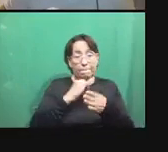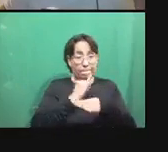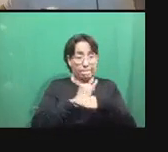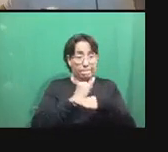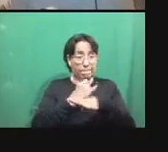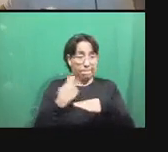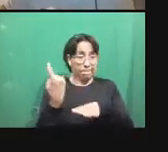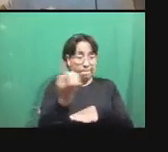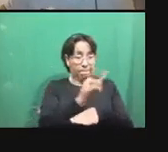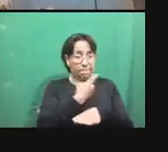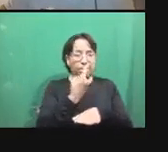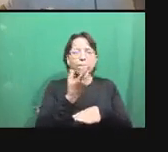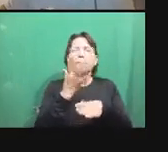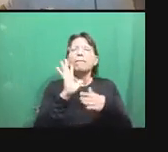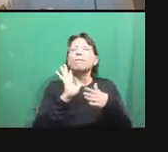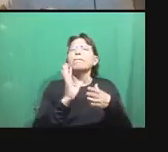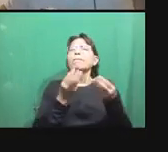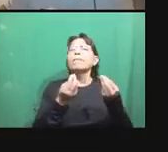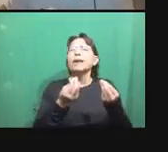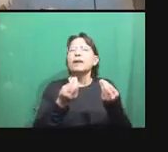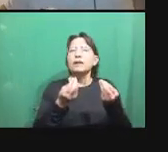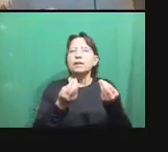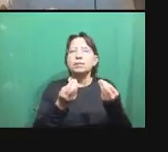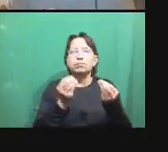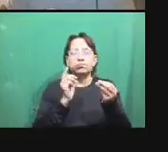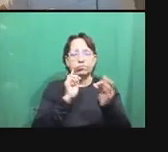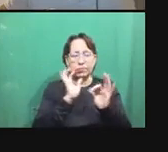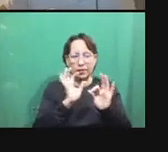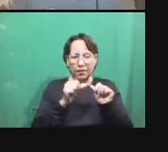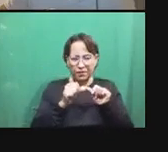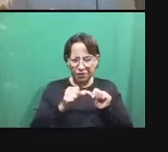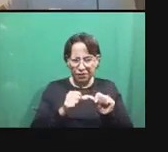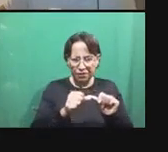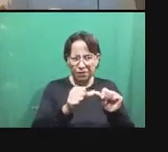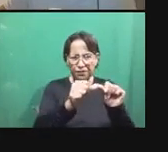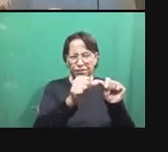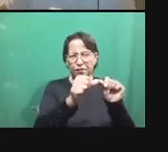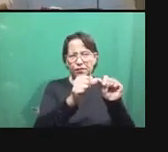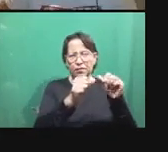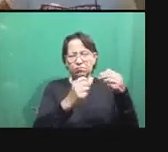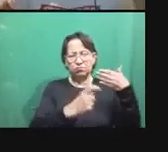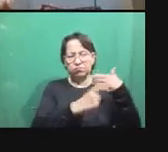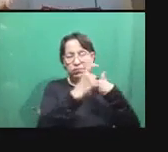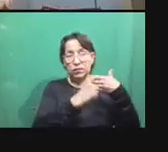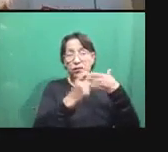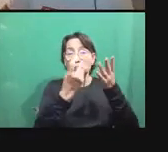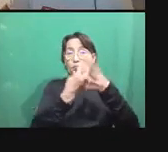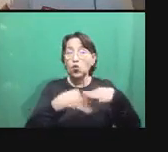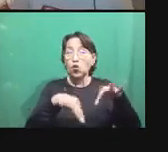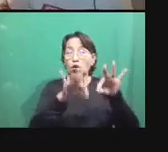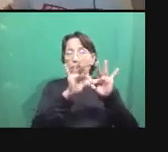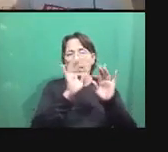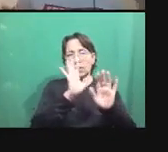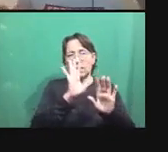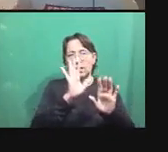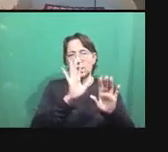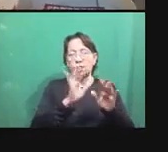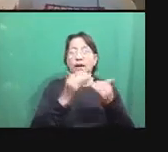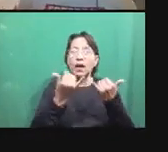institucionalidad para preservar el graffiti colombiano por su valor e importancia cultural. En la medida que el patrimonio está